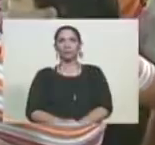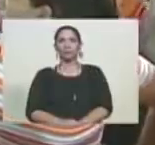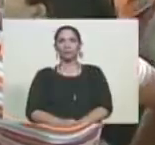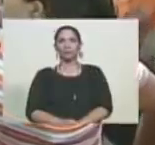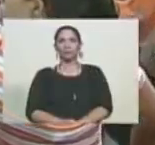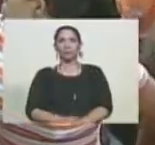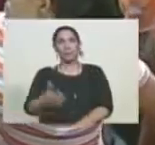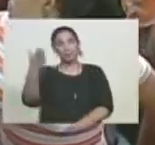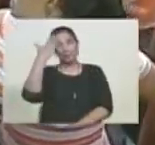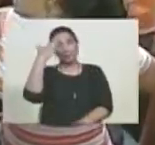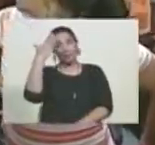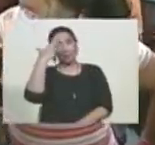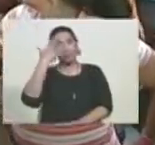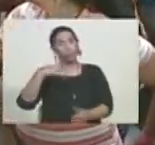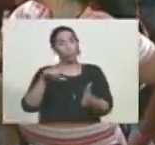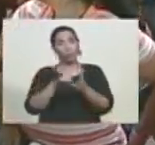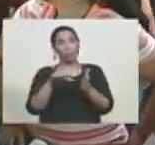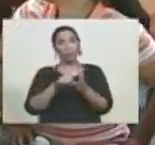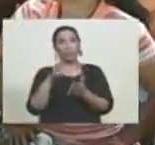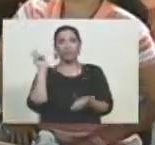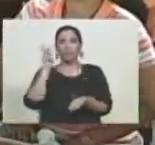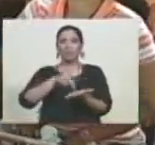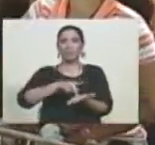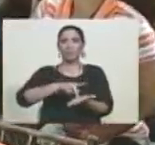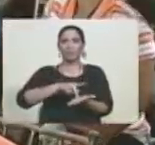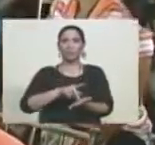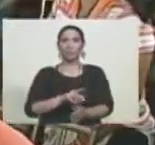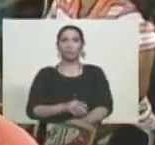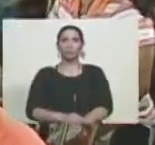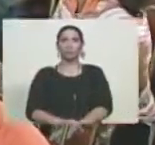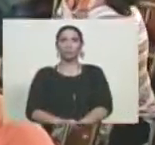Hay que saber de dónde venimos.